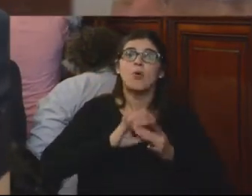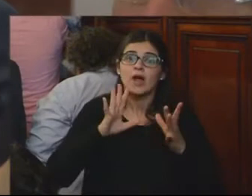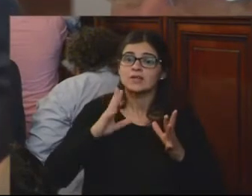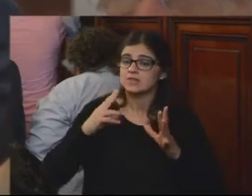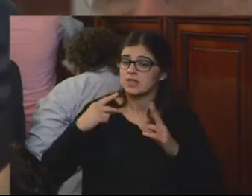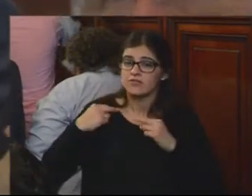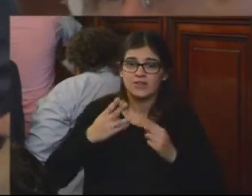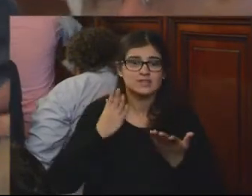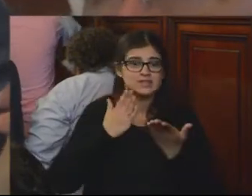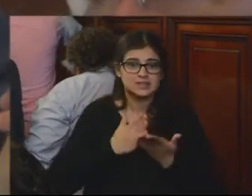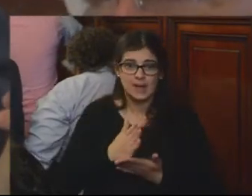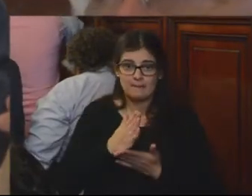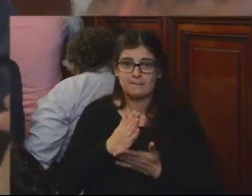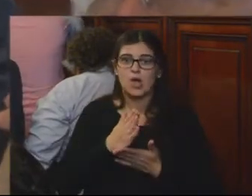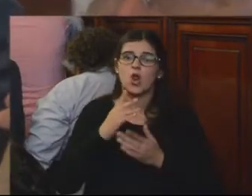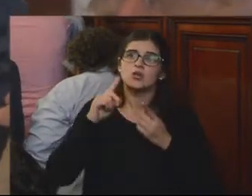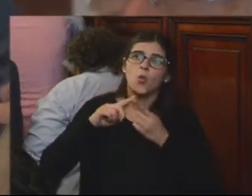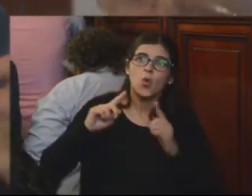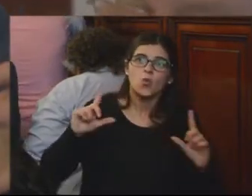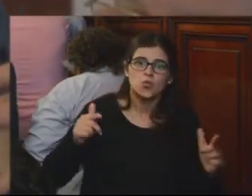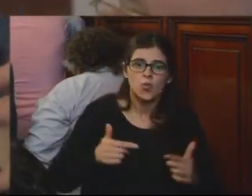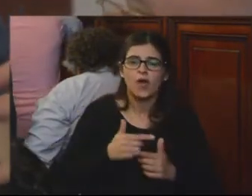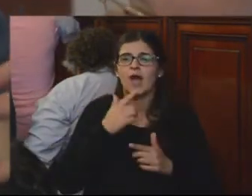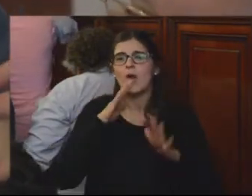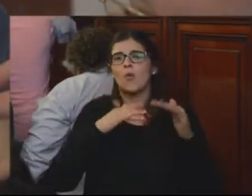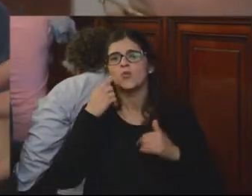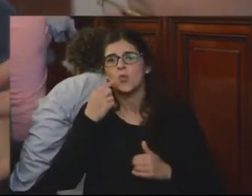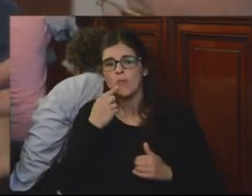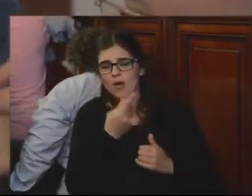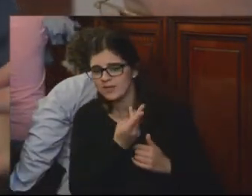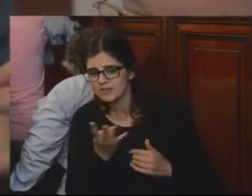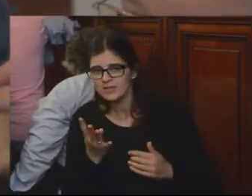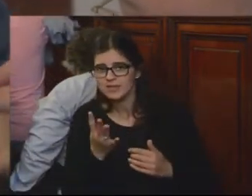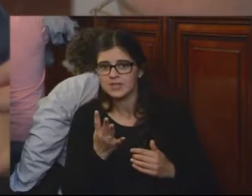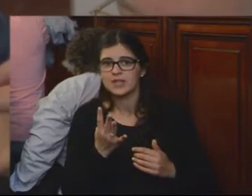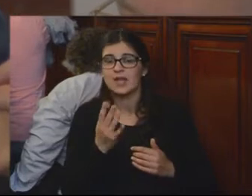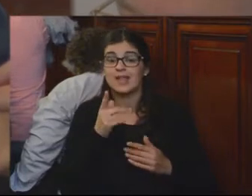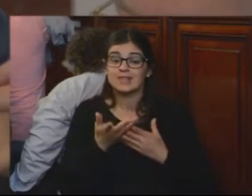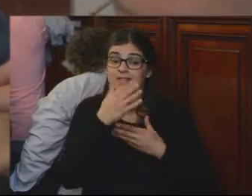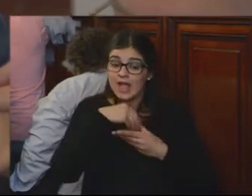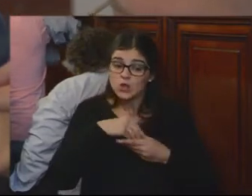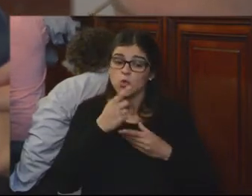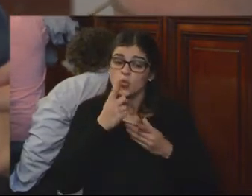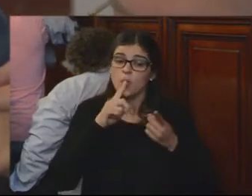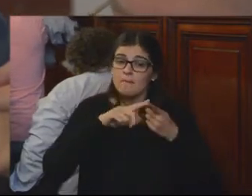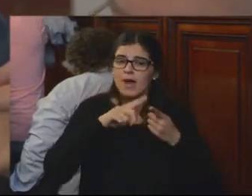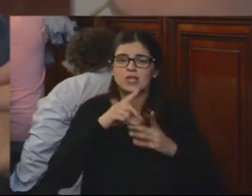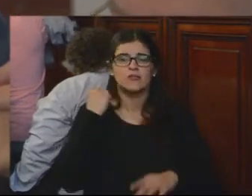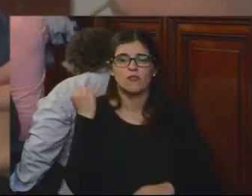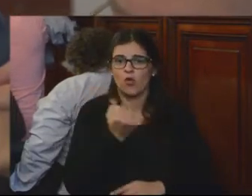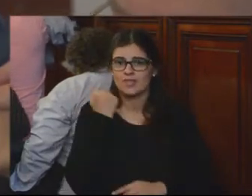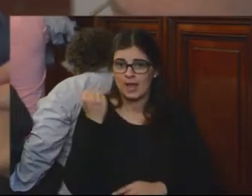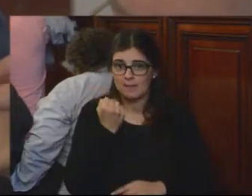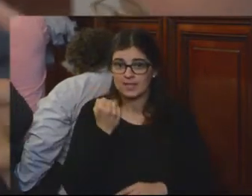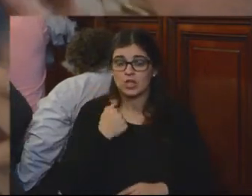siempre los desacuerdos sobre cifras números para dentro de un pacto fundamental que